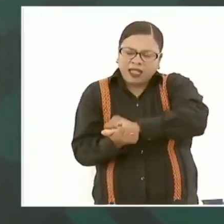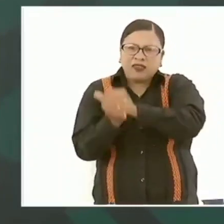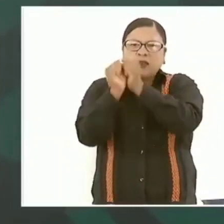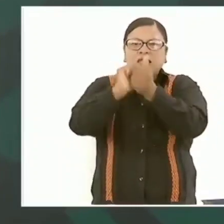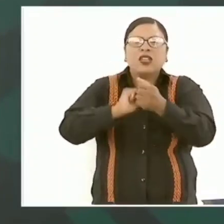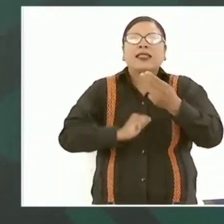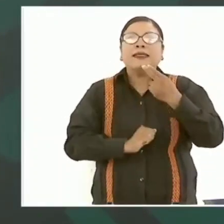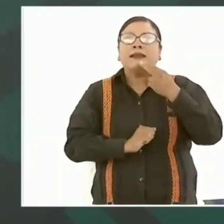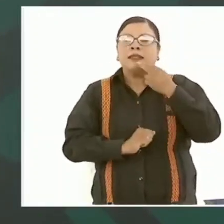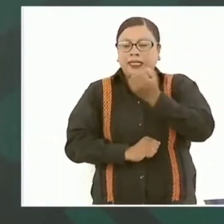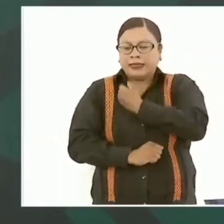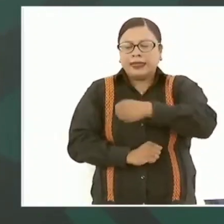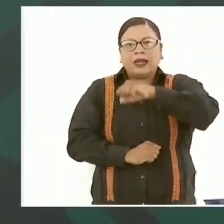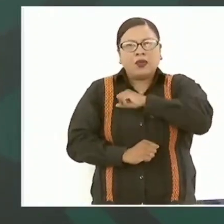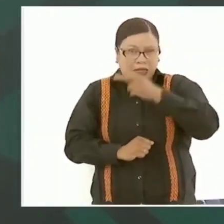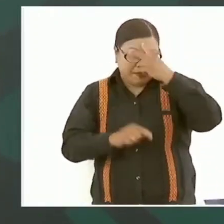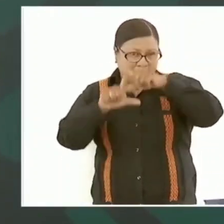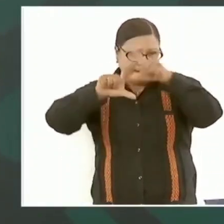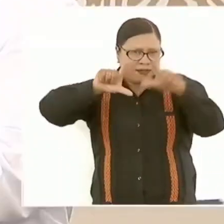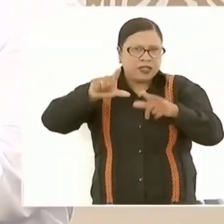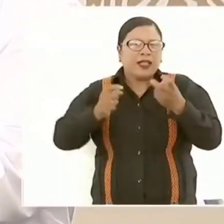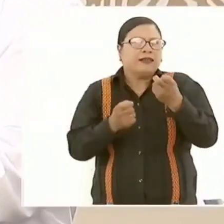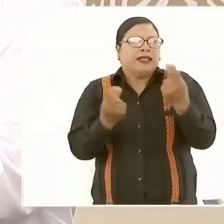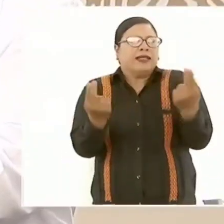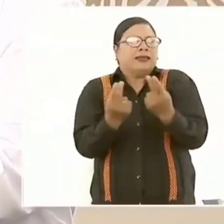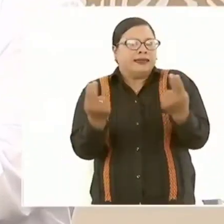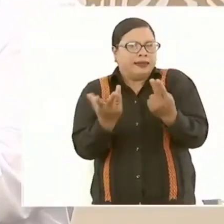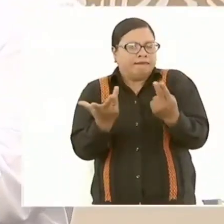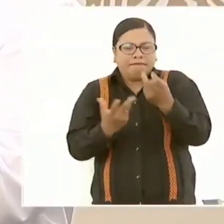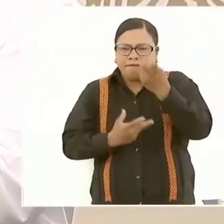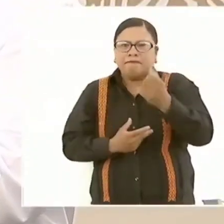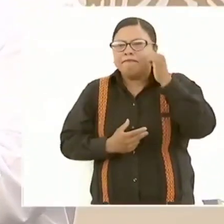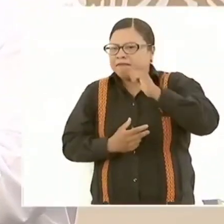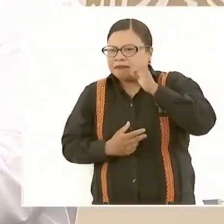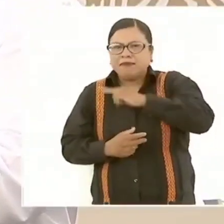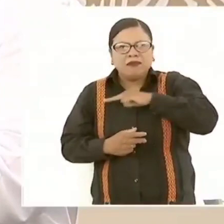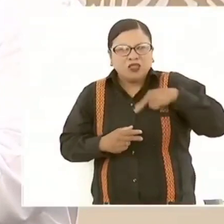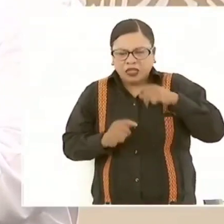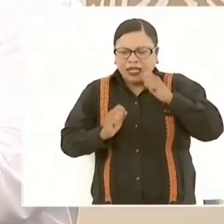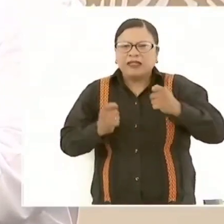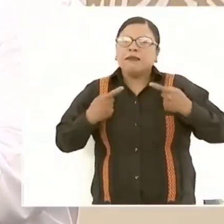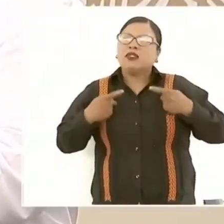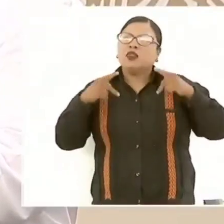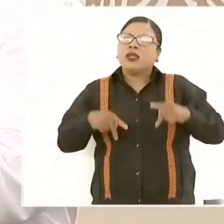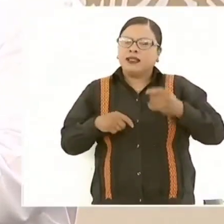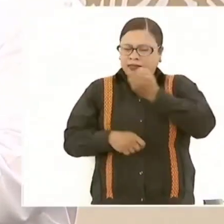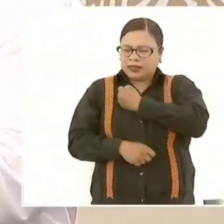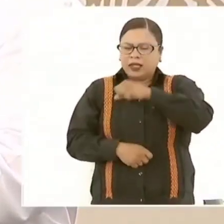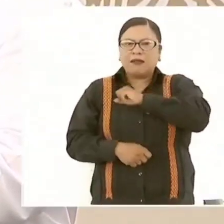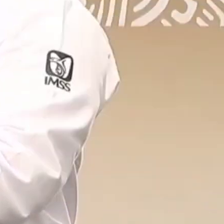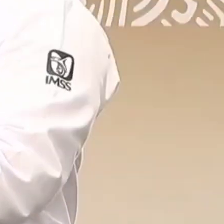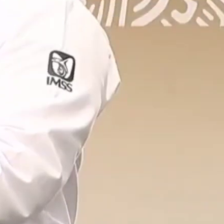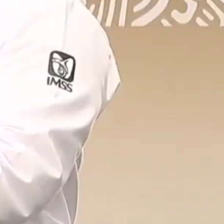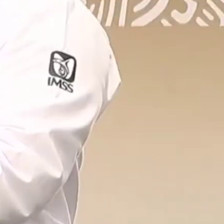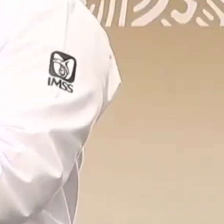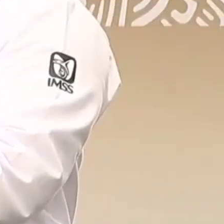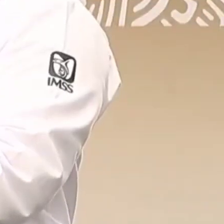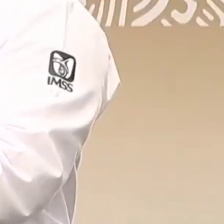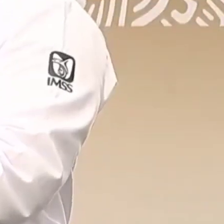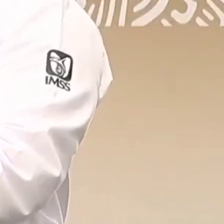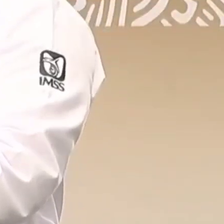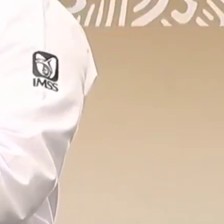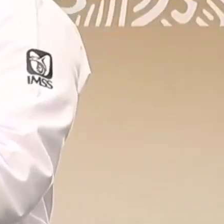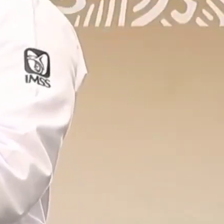servicios de salud del país que nos ha marcado. Siempre hemos sido personal de salud, pero ahora tenemos el orgullo de ser